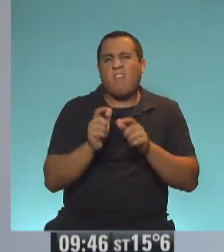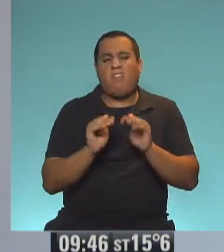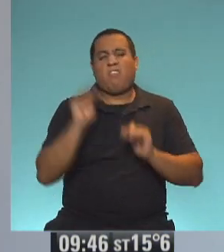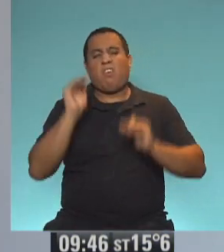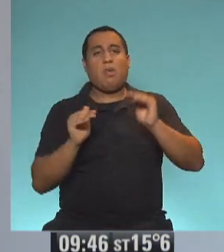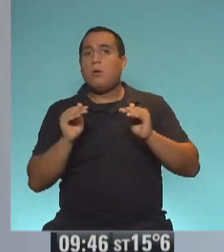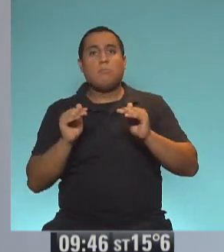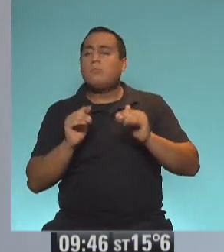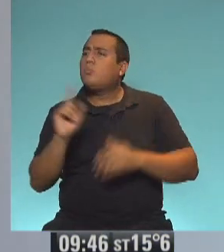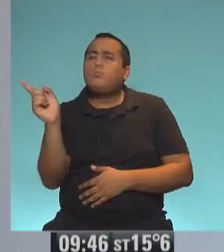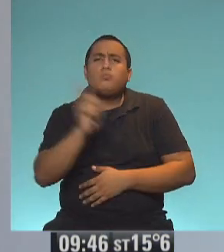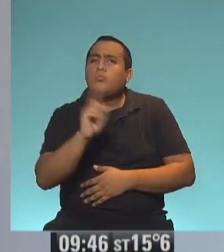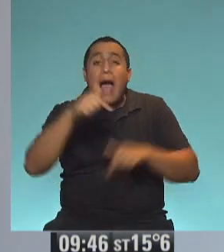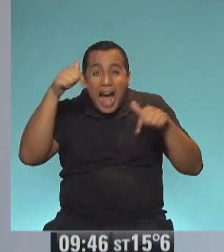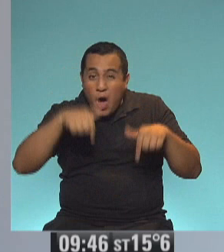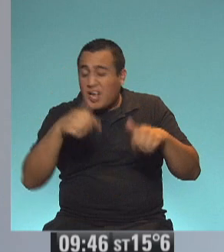unos jefes maravillosos,